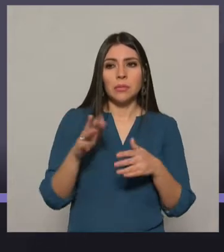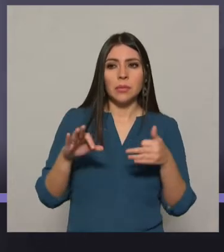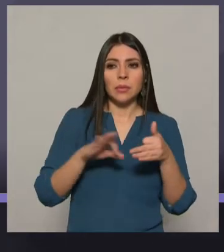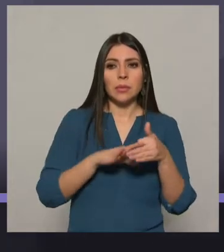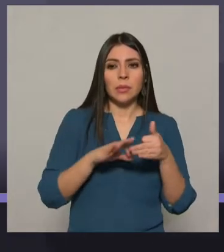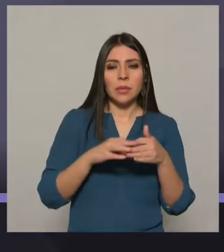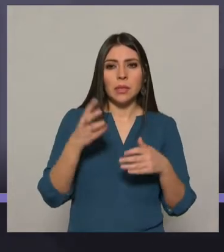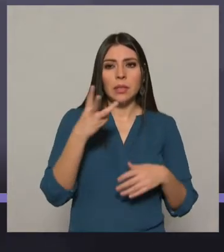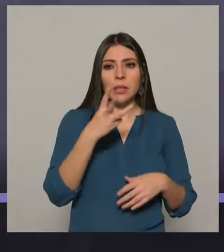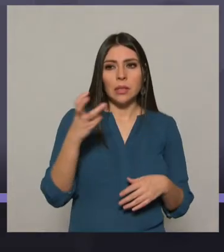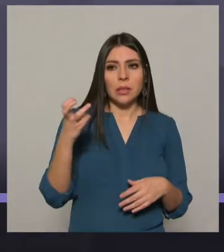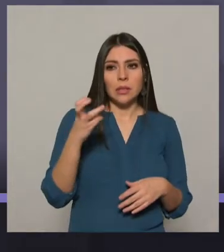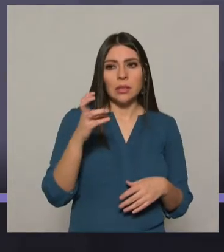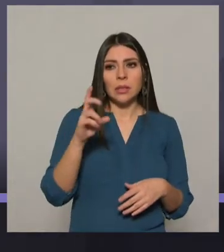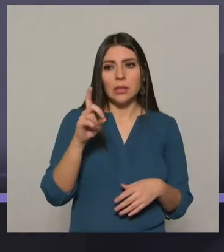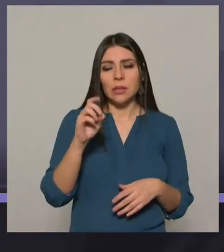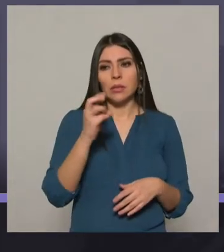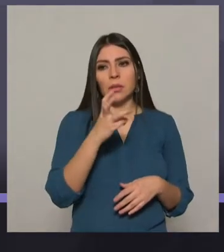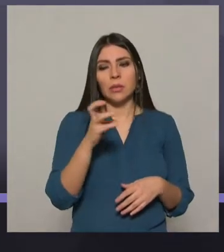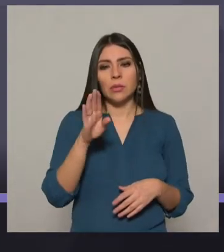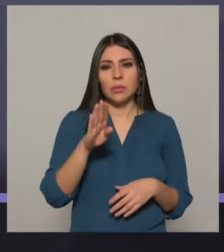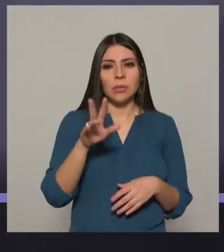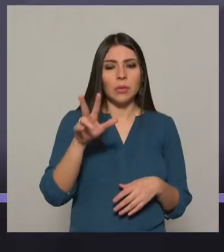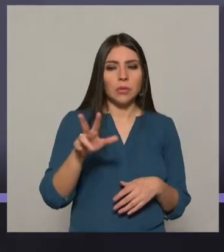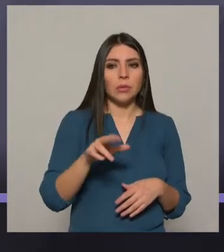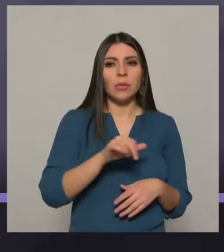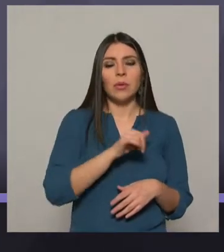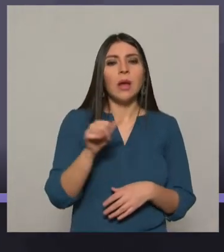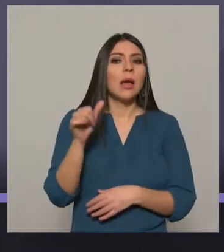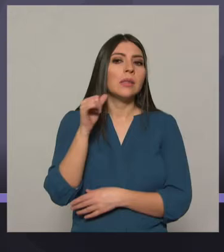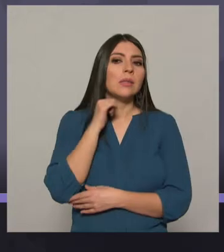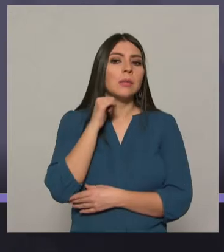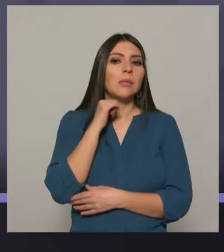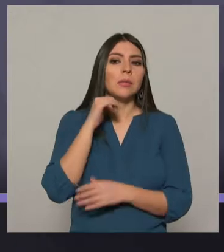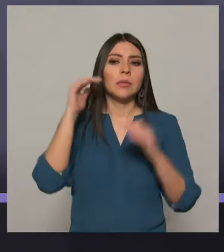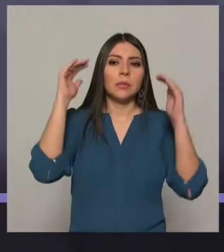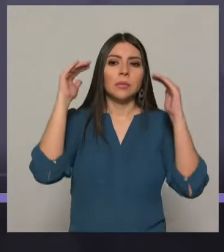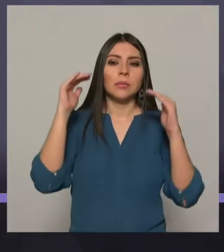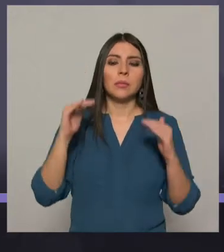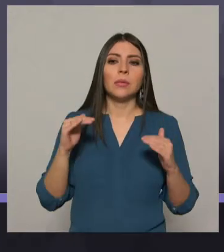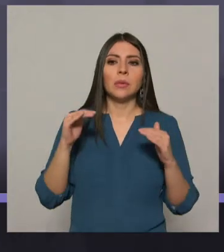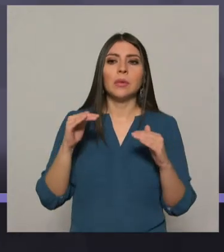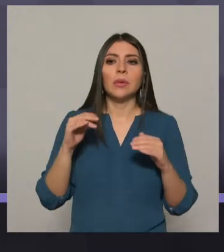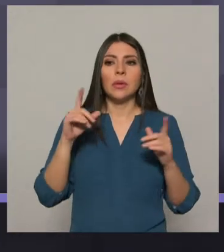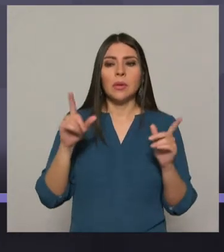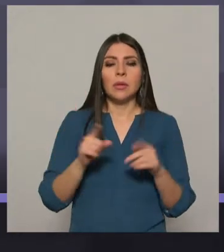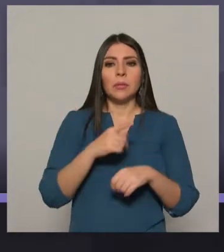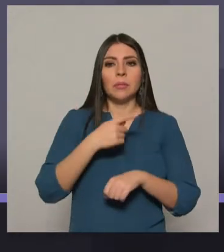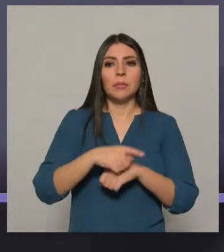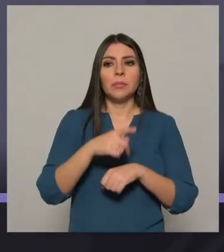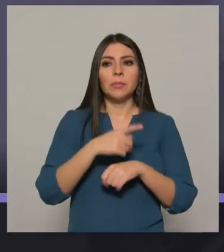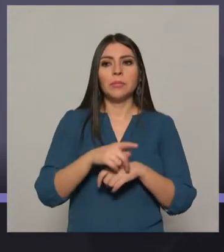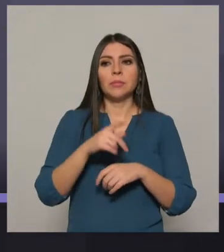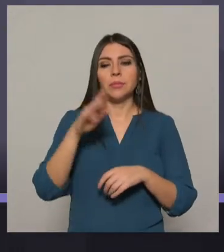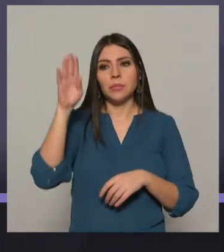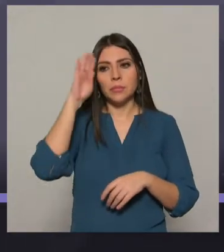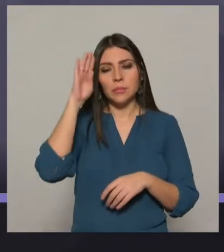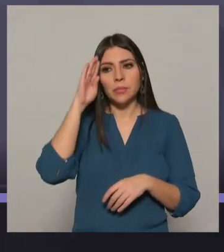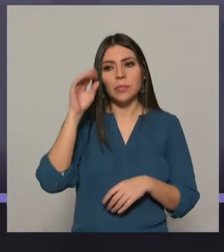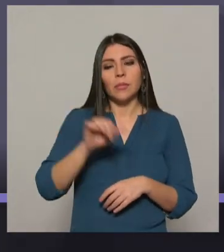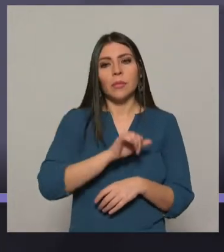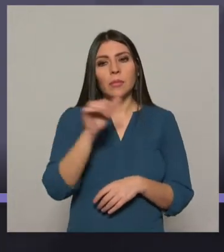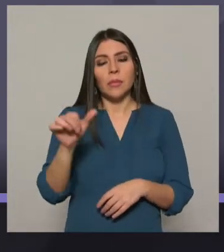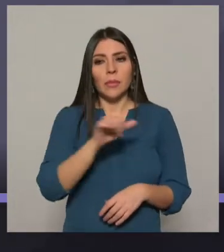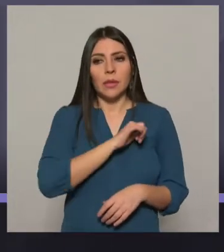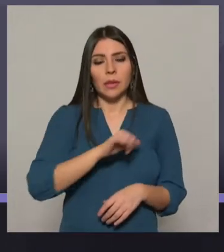los 330, 398 casos. Como Azcapotzalco ha tenido una reducción en materia de incidencia delictiva enorme. La alcaldía en la